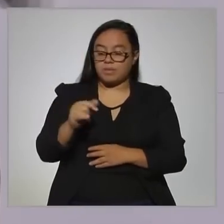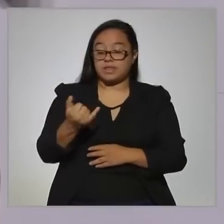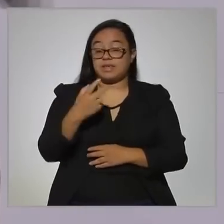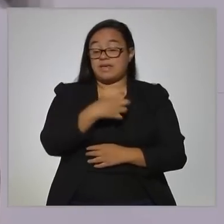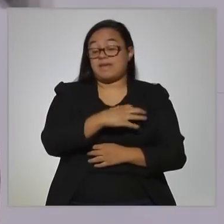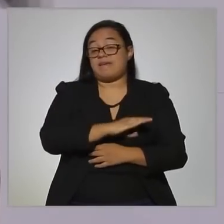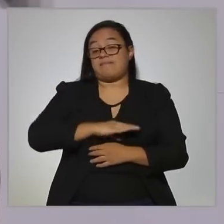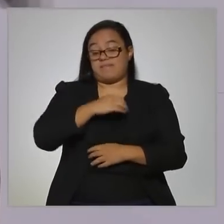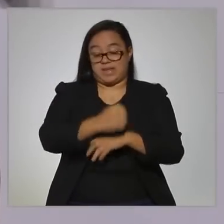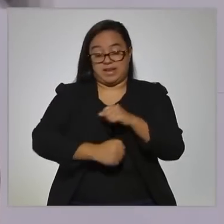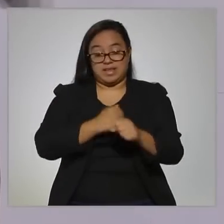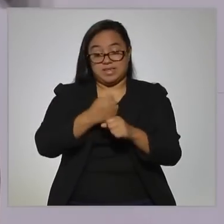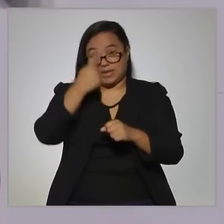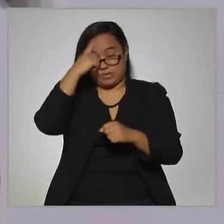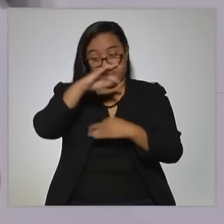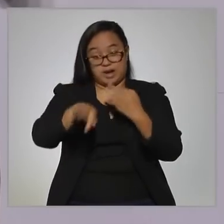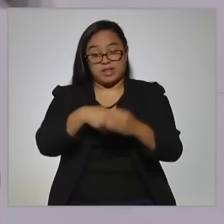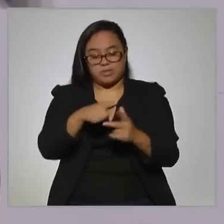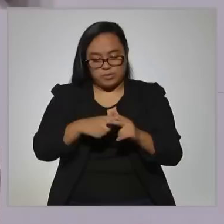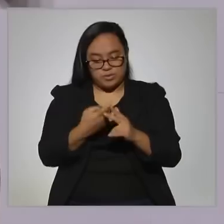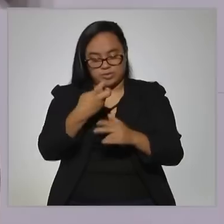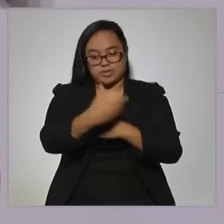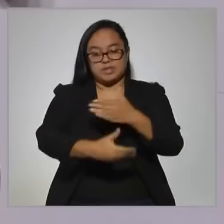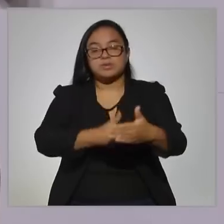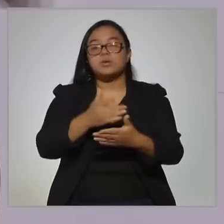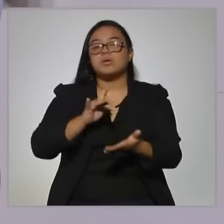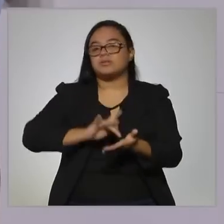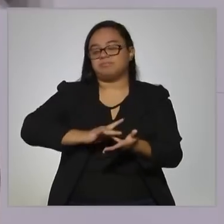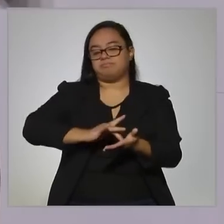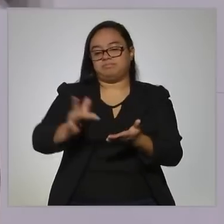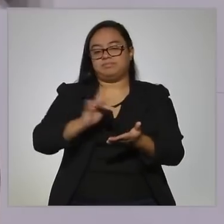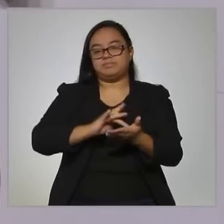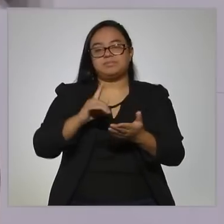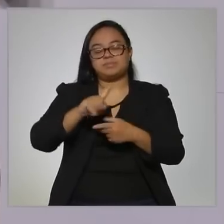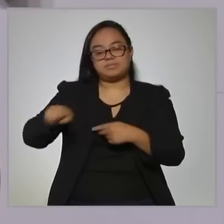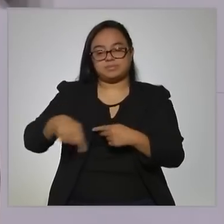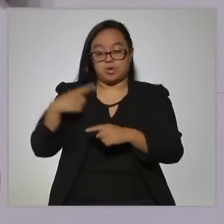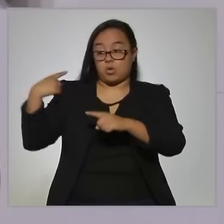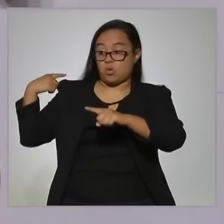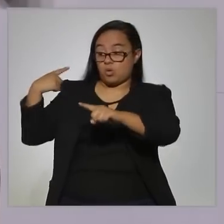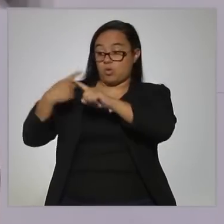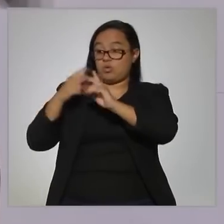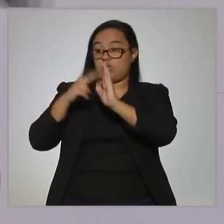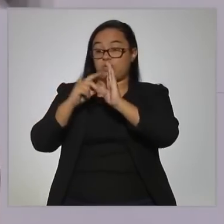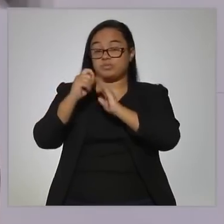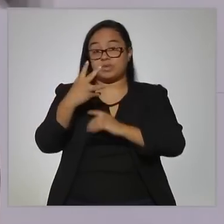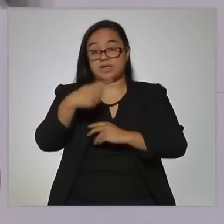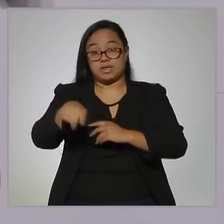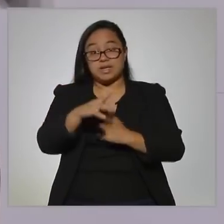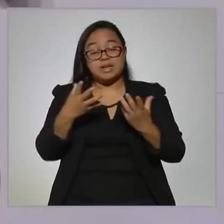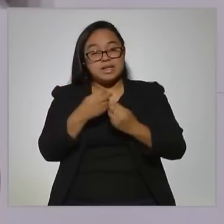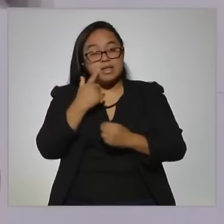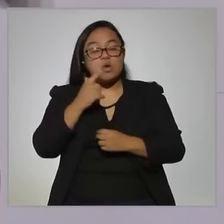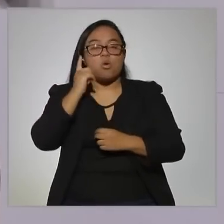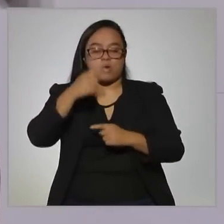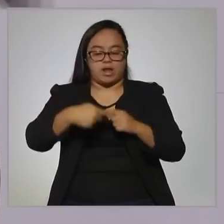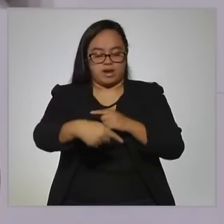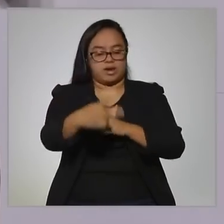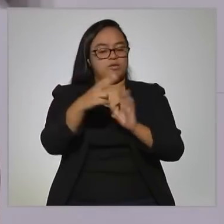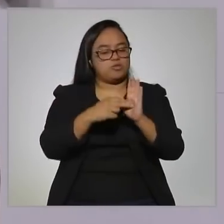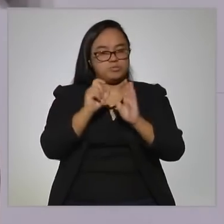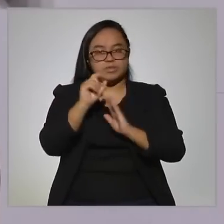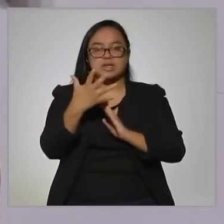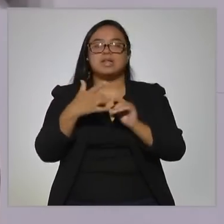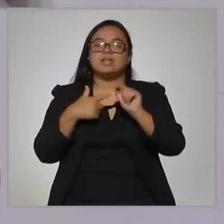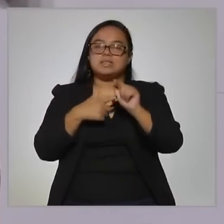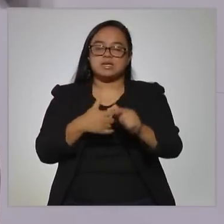feliz año a todas las personas que ya nos están viendo. Primero agradecerles a todos los que nos vieron todo el 2024, esperemos que nos sigan acompañando este 2025